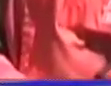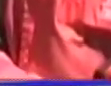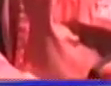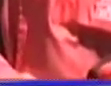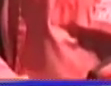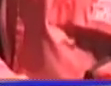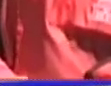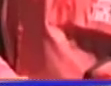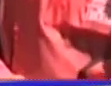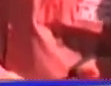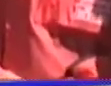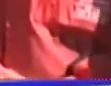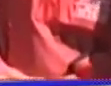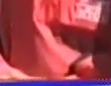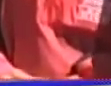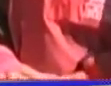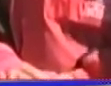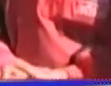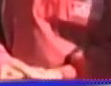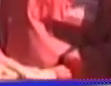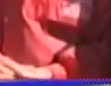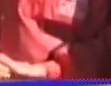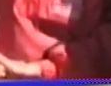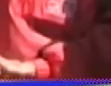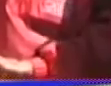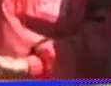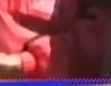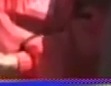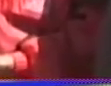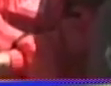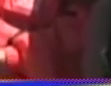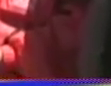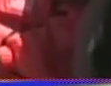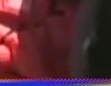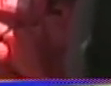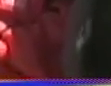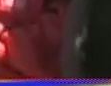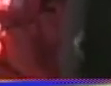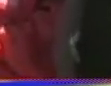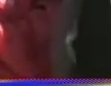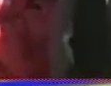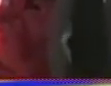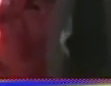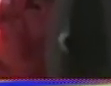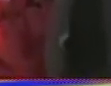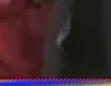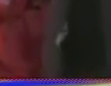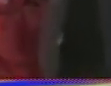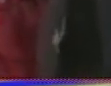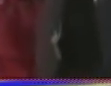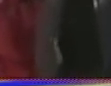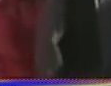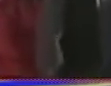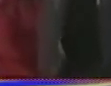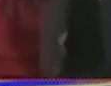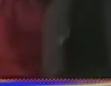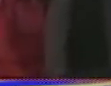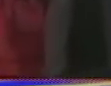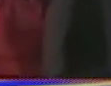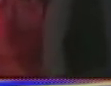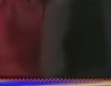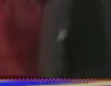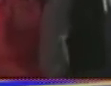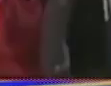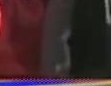deditos de tus manos, el hombre lleva en tus cachos algodón de tus corderos, mientras tú llevas sombrero, tu lisón